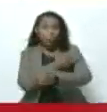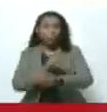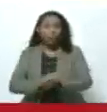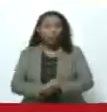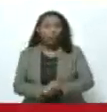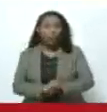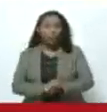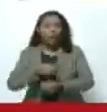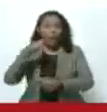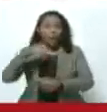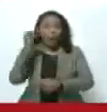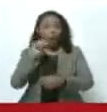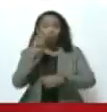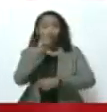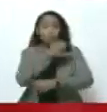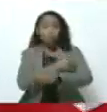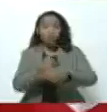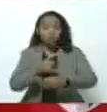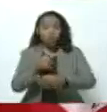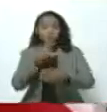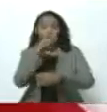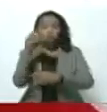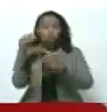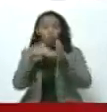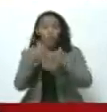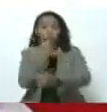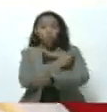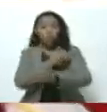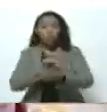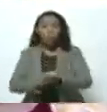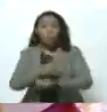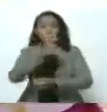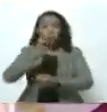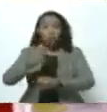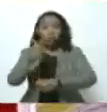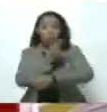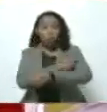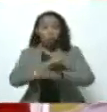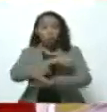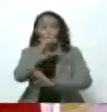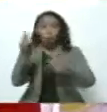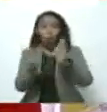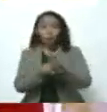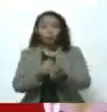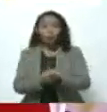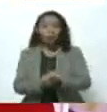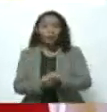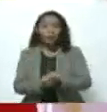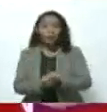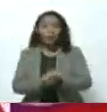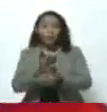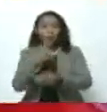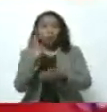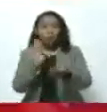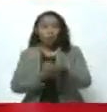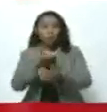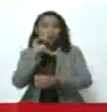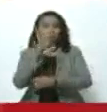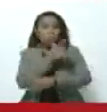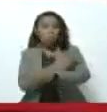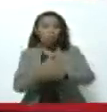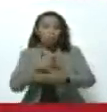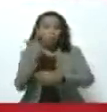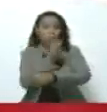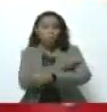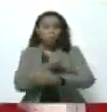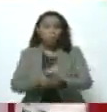llevamos 2.200.000 vacunados. ¿De refuerzo? No, personas vacunadas. Ajá. En total. Y llevamos colocadas más de 5 millones de